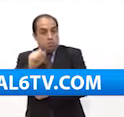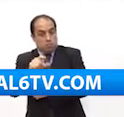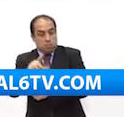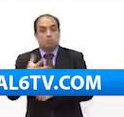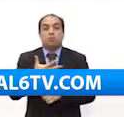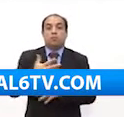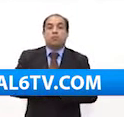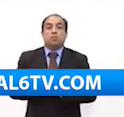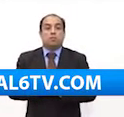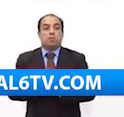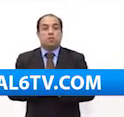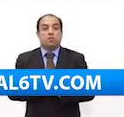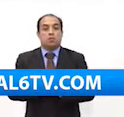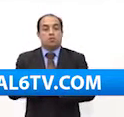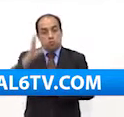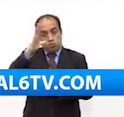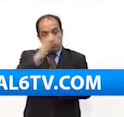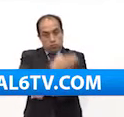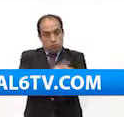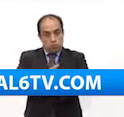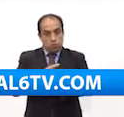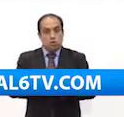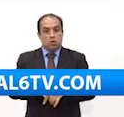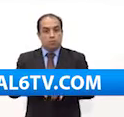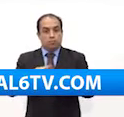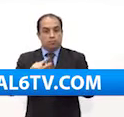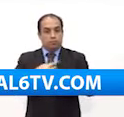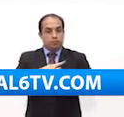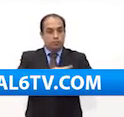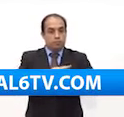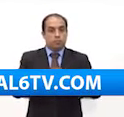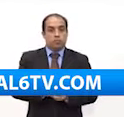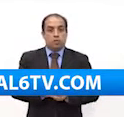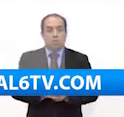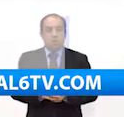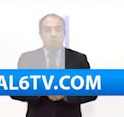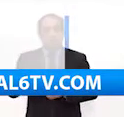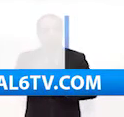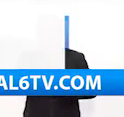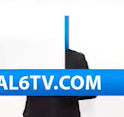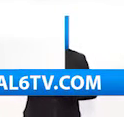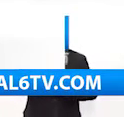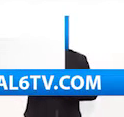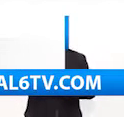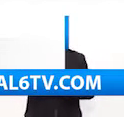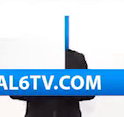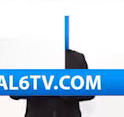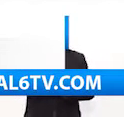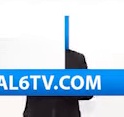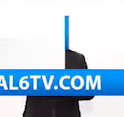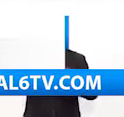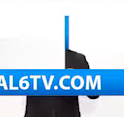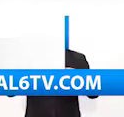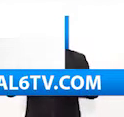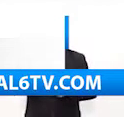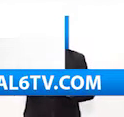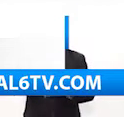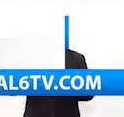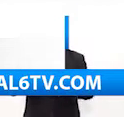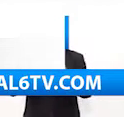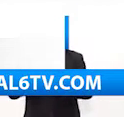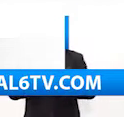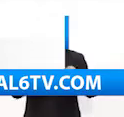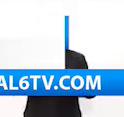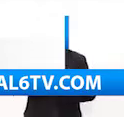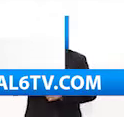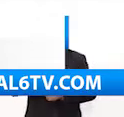y congestionamientos viales, y se nombró, como decía ayer, a 17 personas en puntos estratégicos responsables para establecer un centro